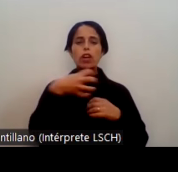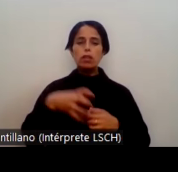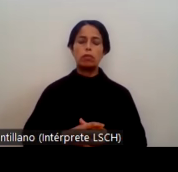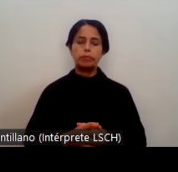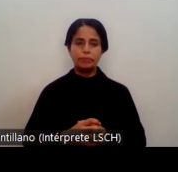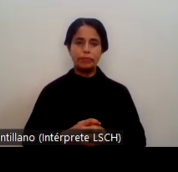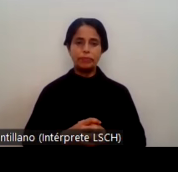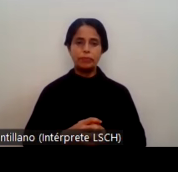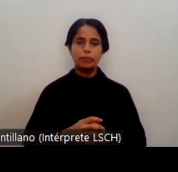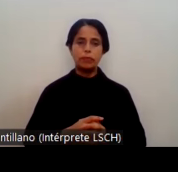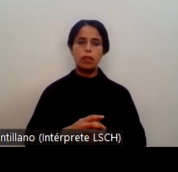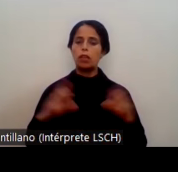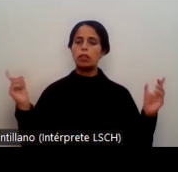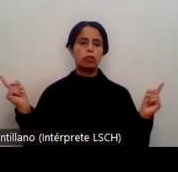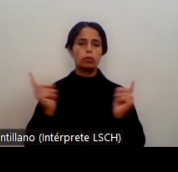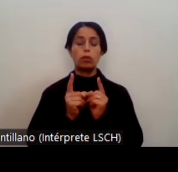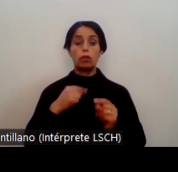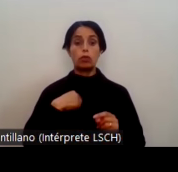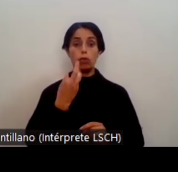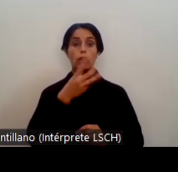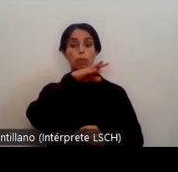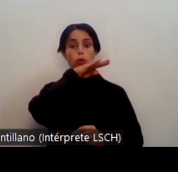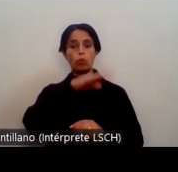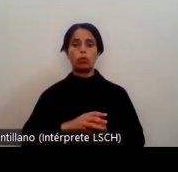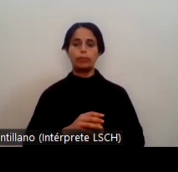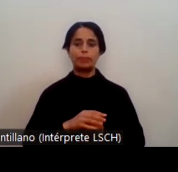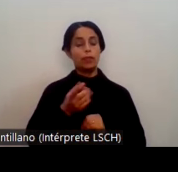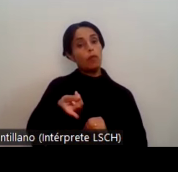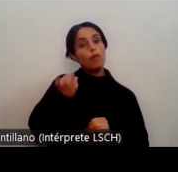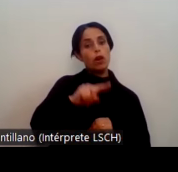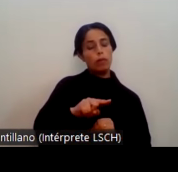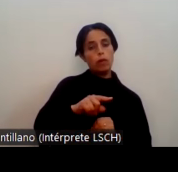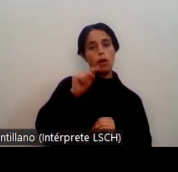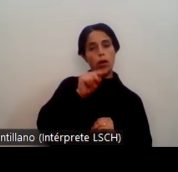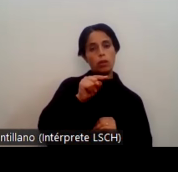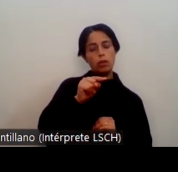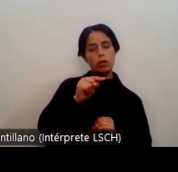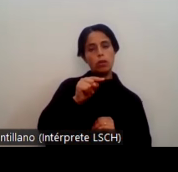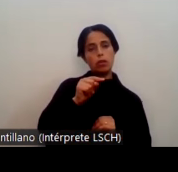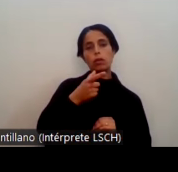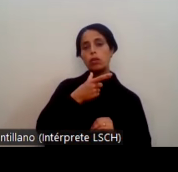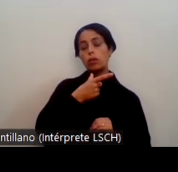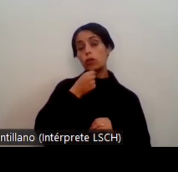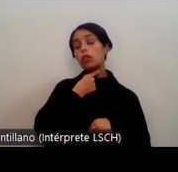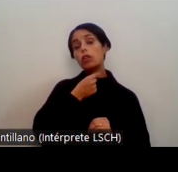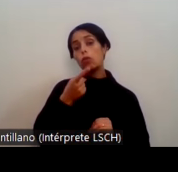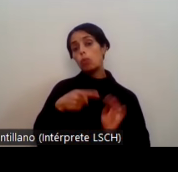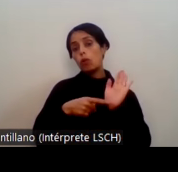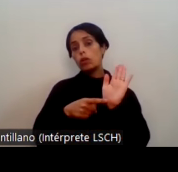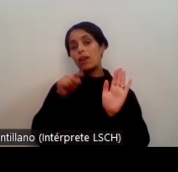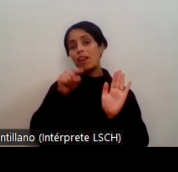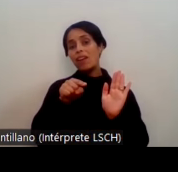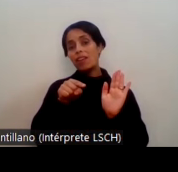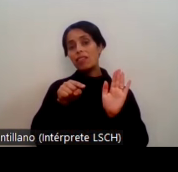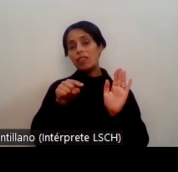En suma, me quedan 3 minutitos. Vuelvo acá porque quería hacer notar que esta